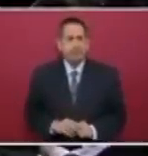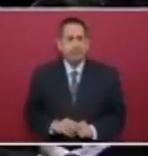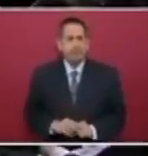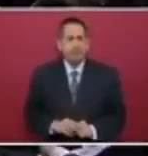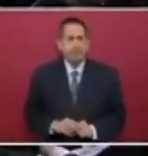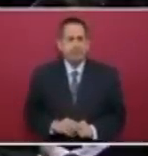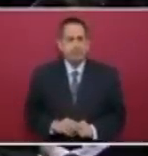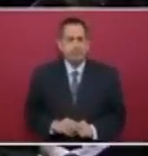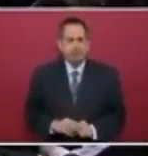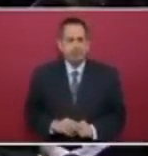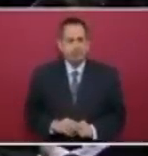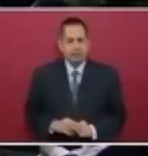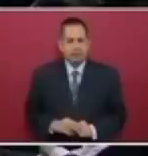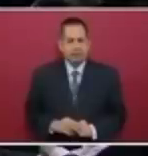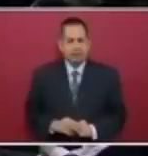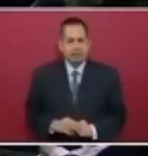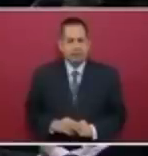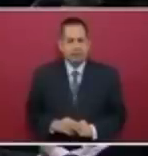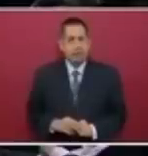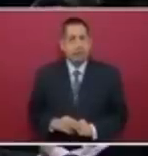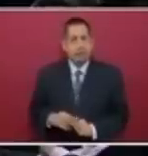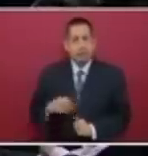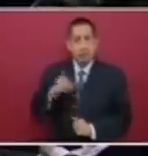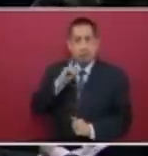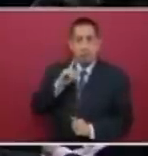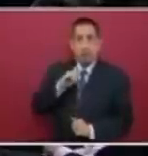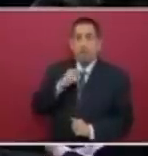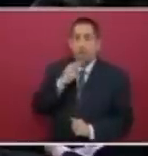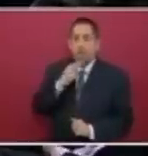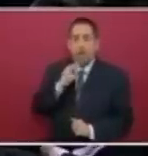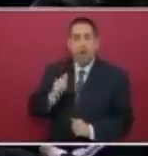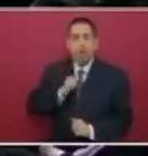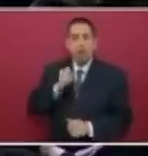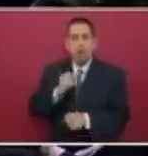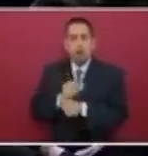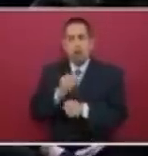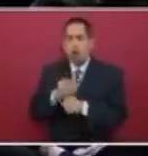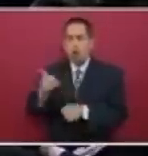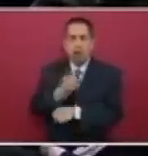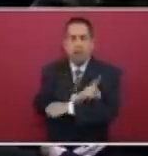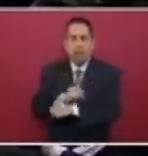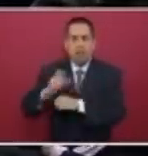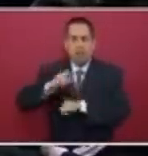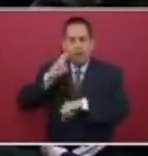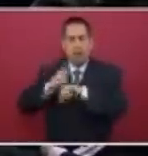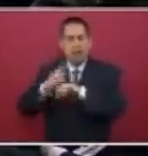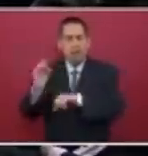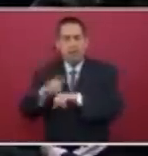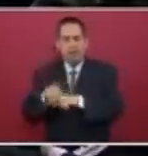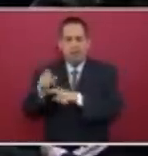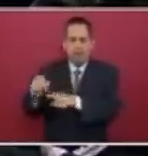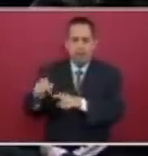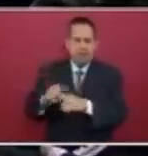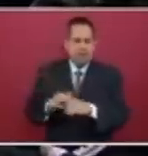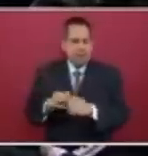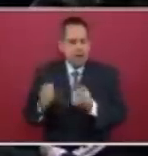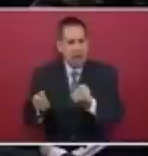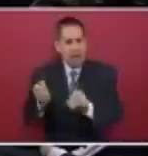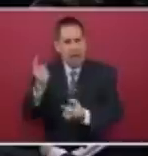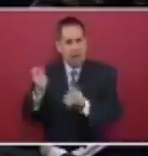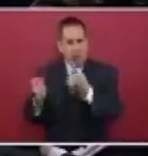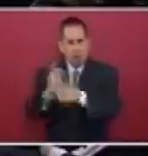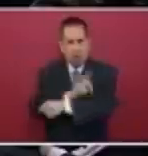y yo ahorita aprovechando que está aquí uno de sus delegados federales algunos de ellos